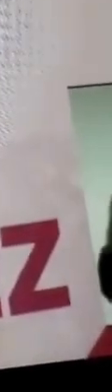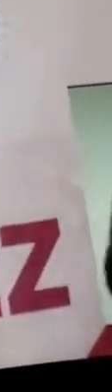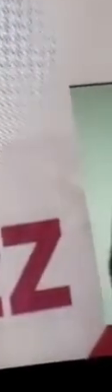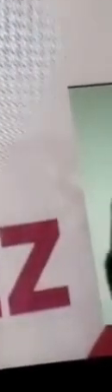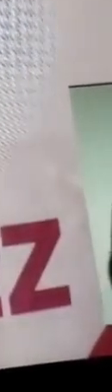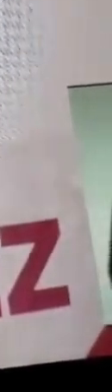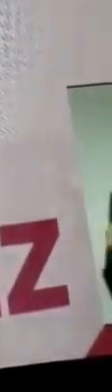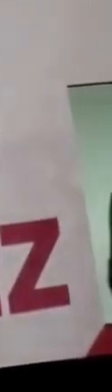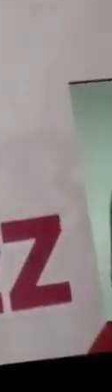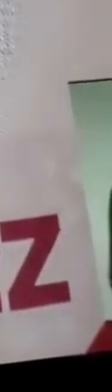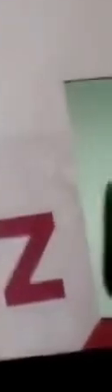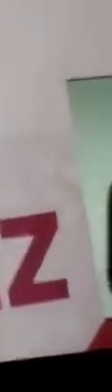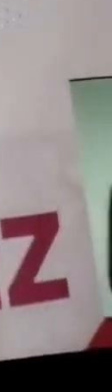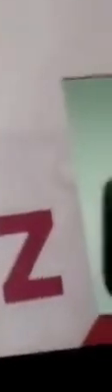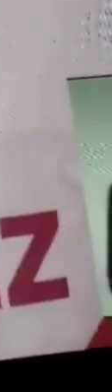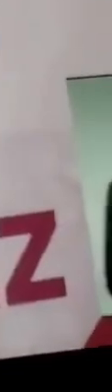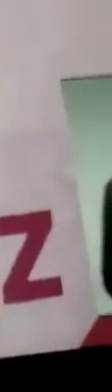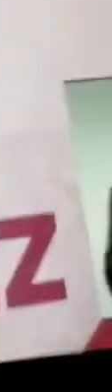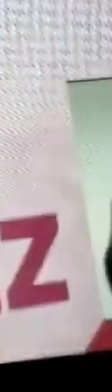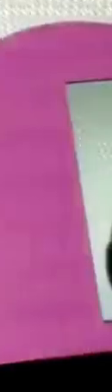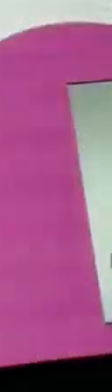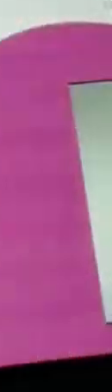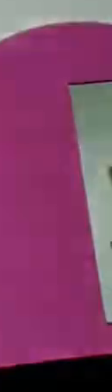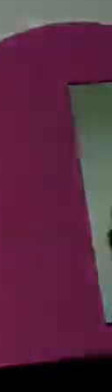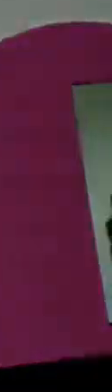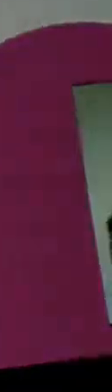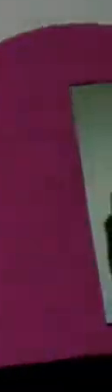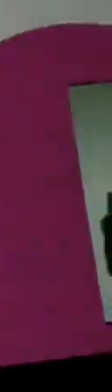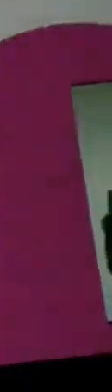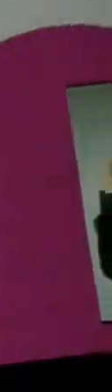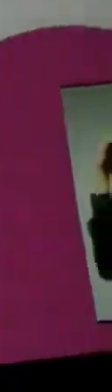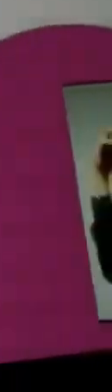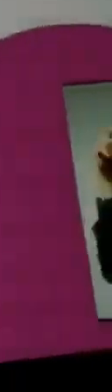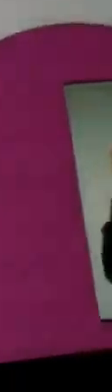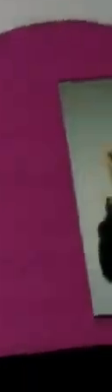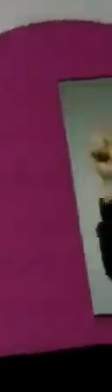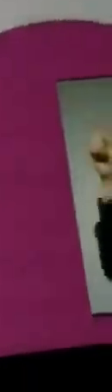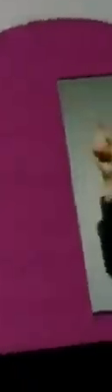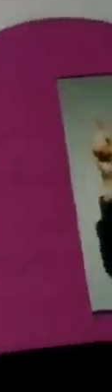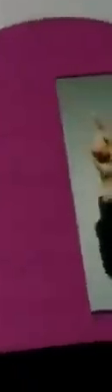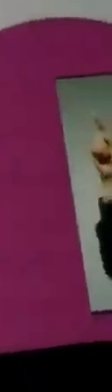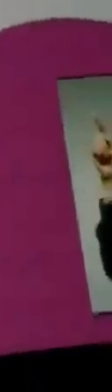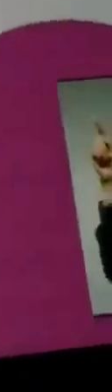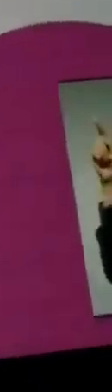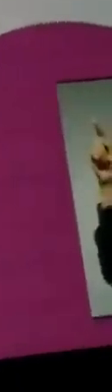Bueno, no alcanzo a ver aquí. Sí.